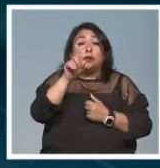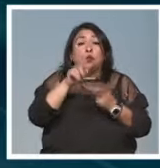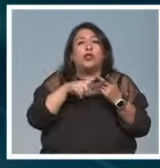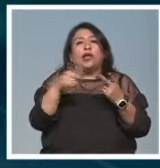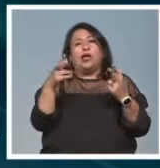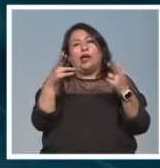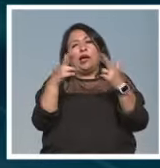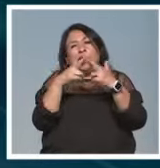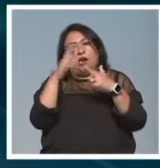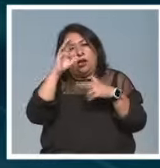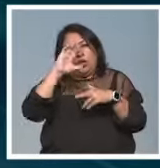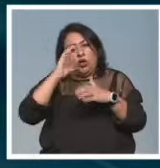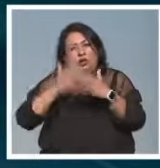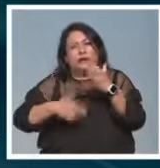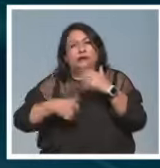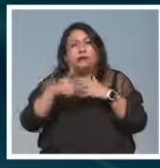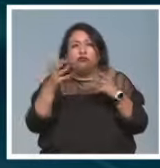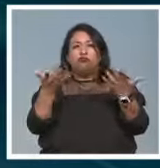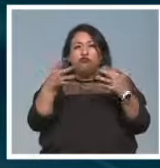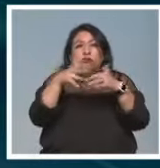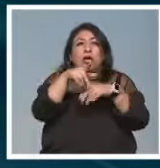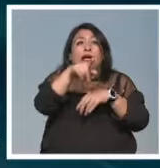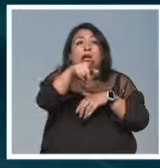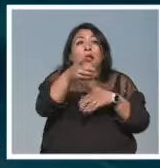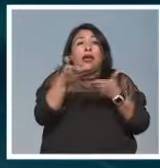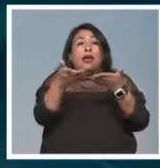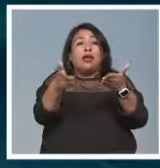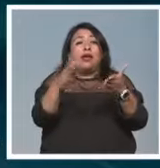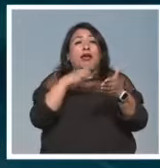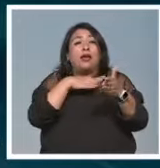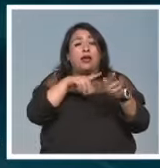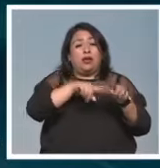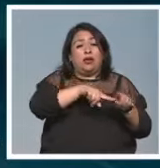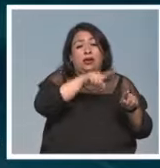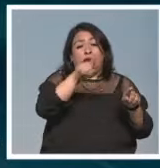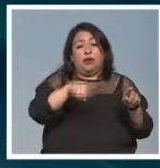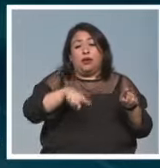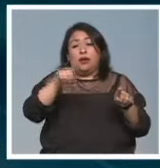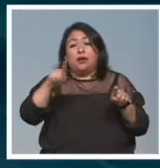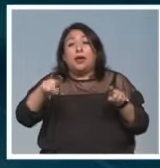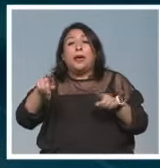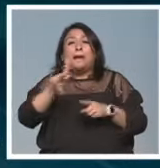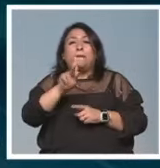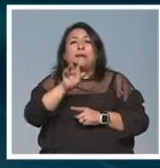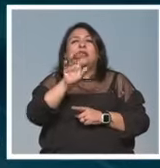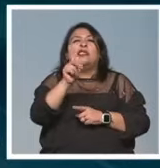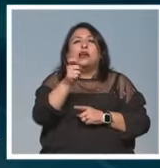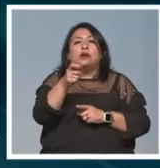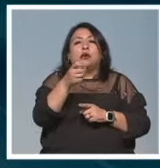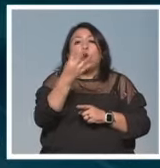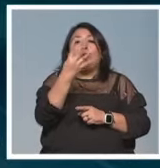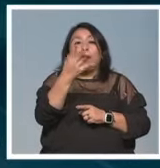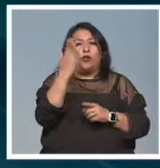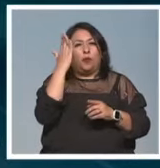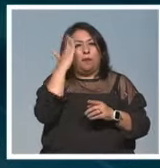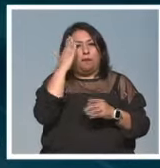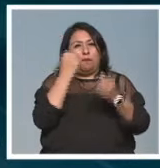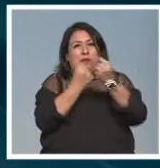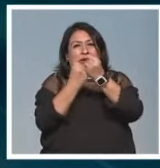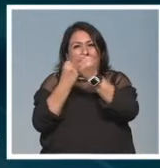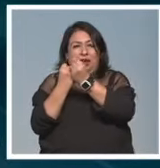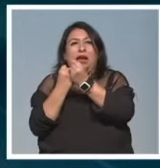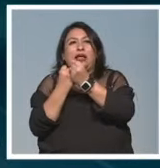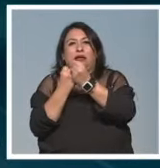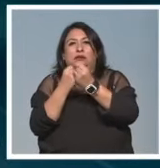cristianas dialogan en este conjunto. Por el altar cruza una estructura con arcos llamada peche, simboliza los cuatro pilares o jaguares